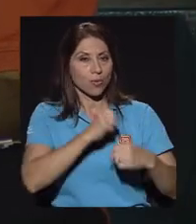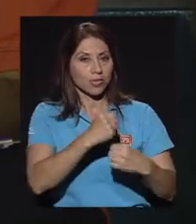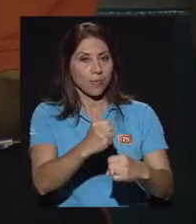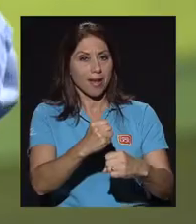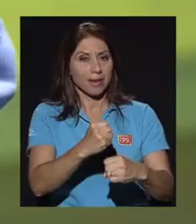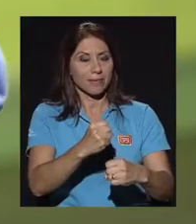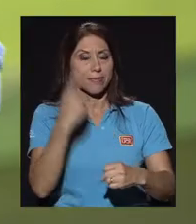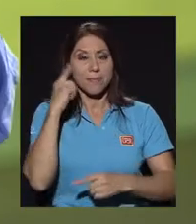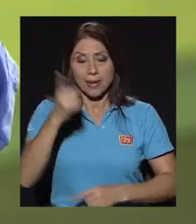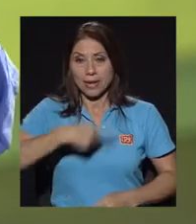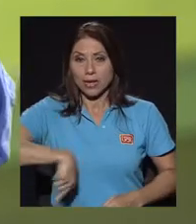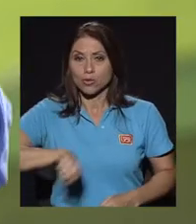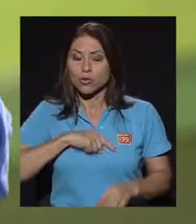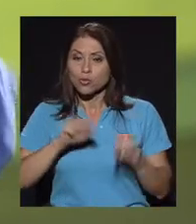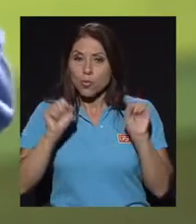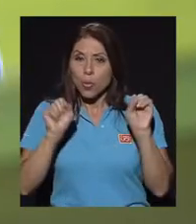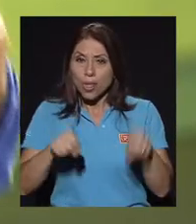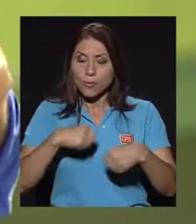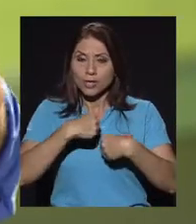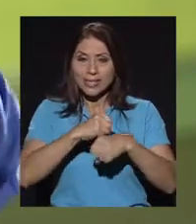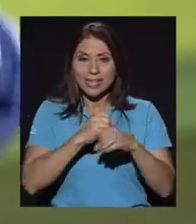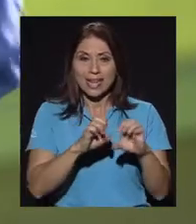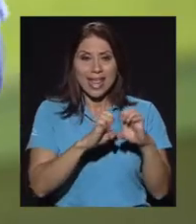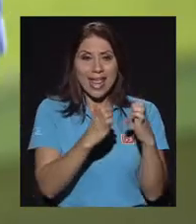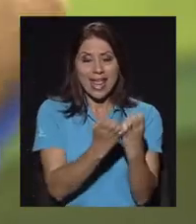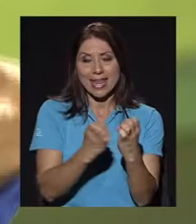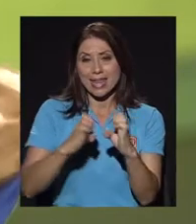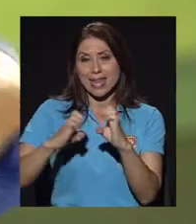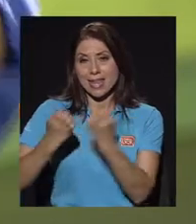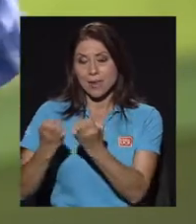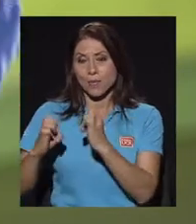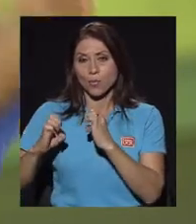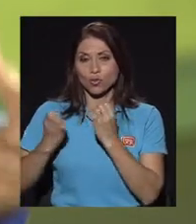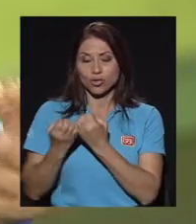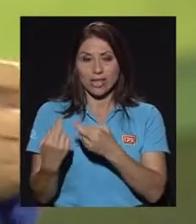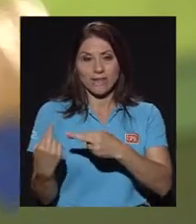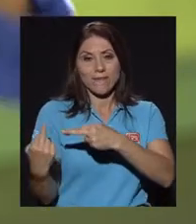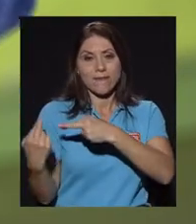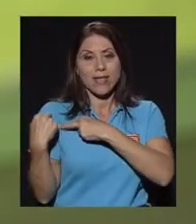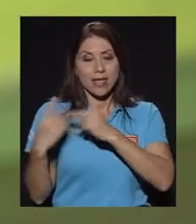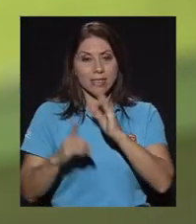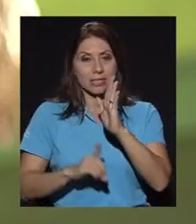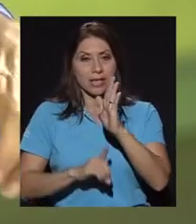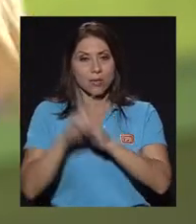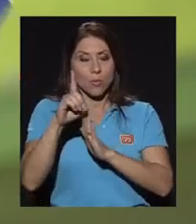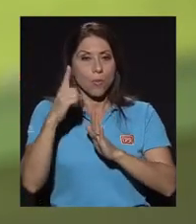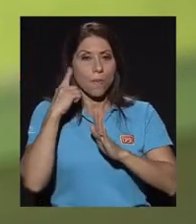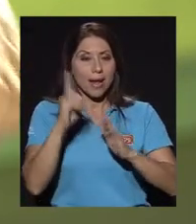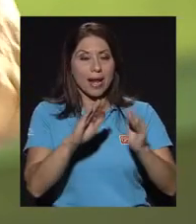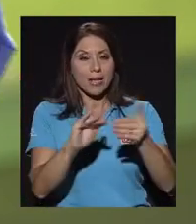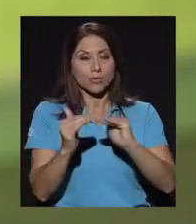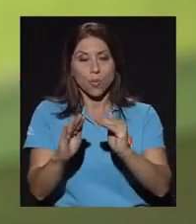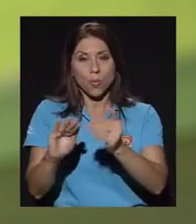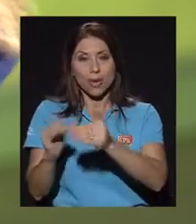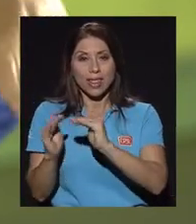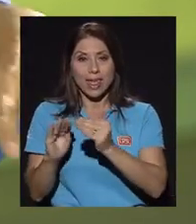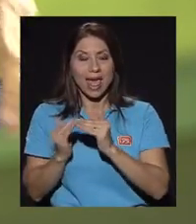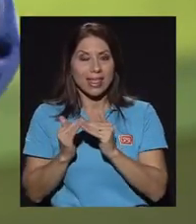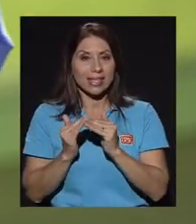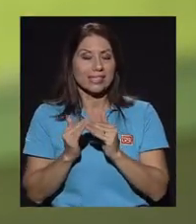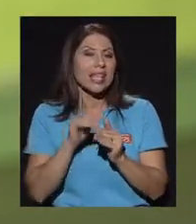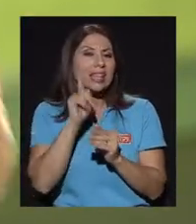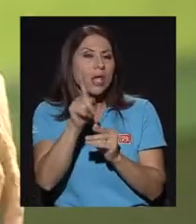podamos ir conjuntando equipos de responsables de desarrollo para las comunidades de una